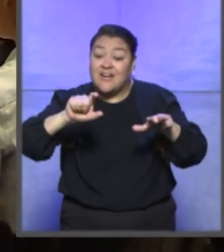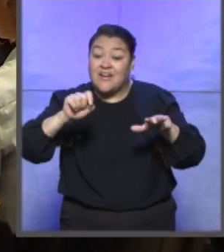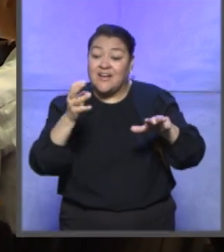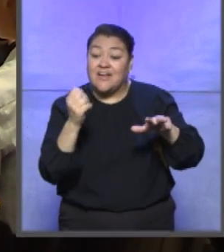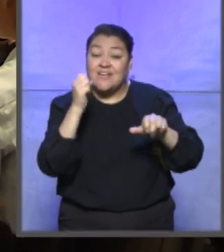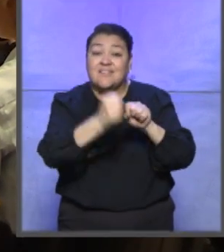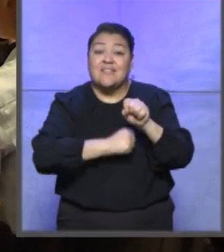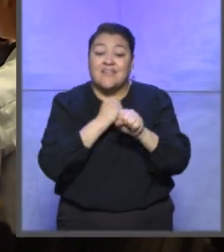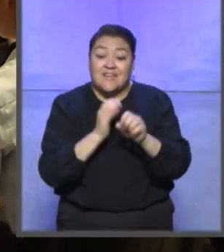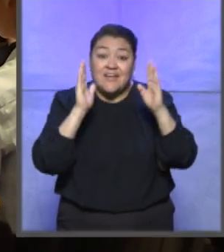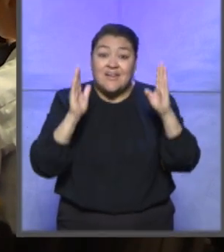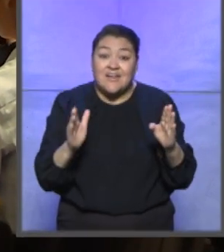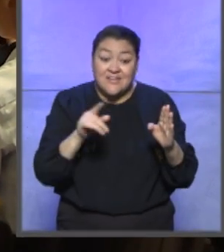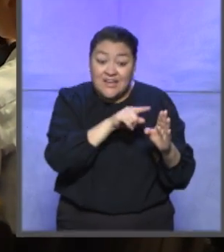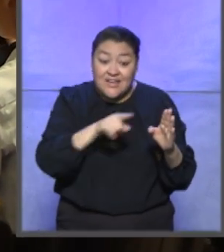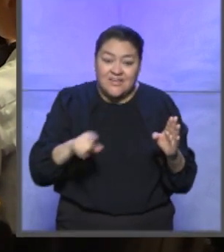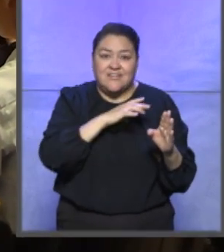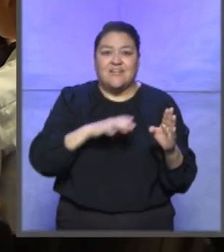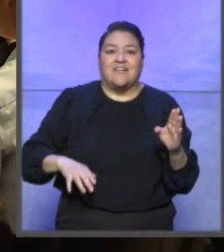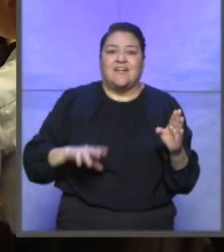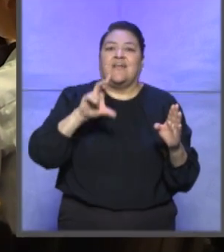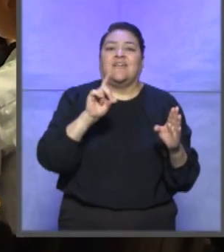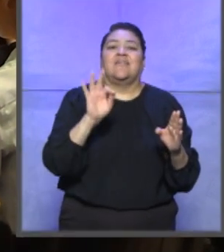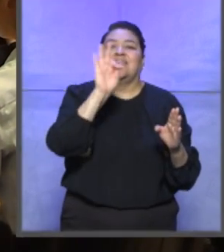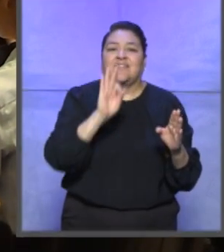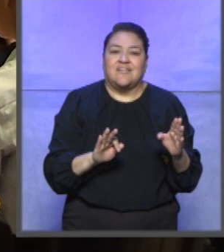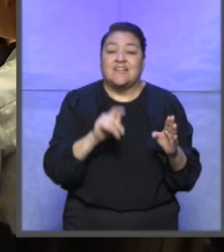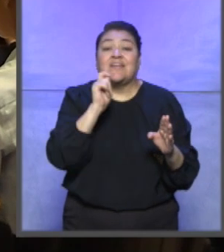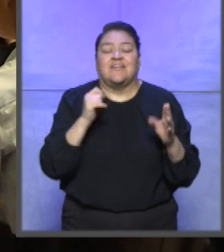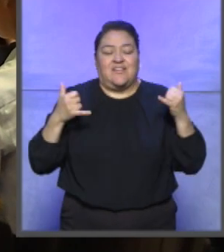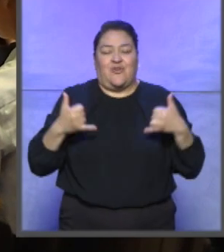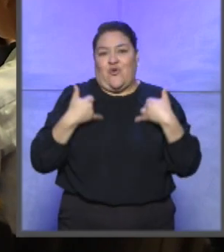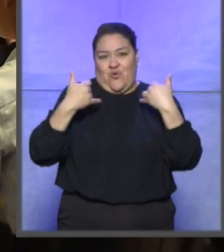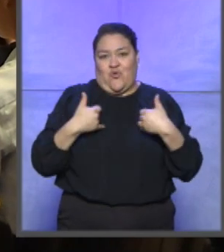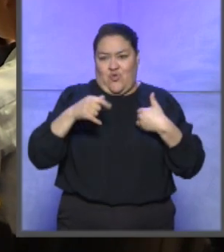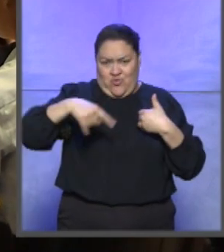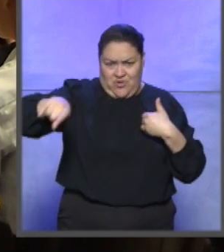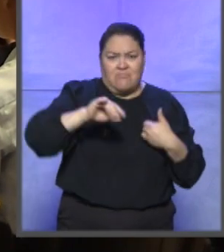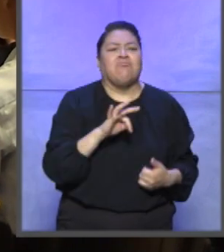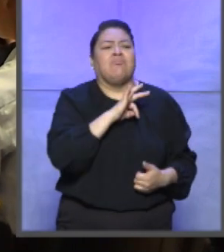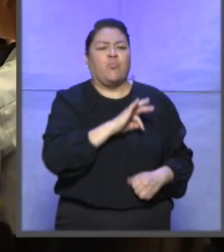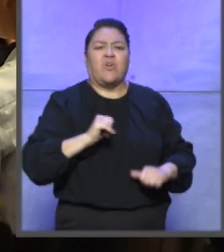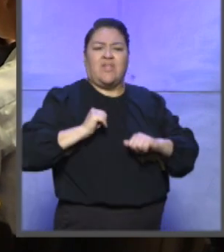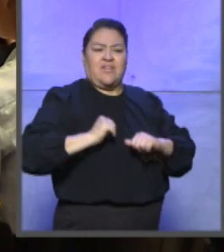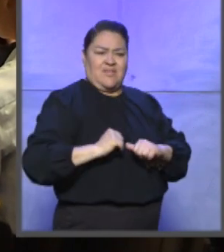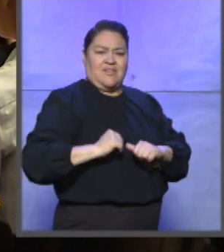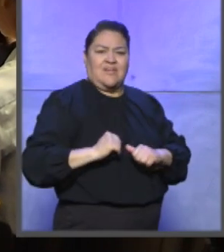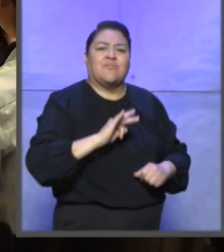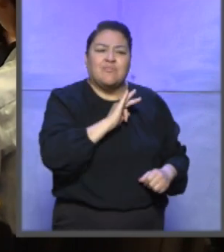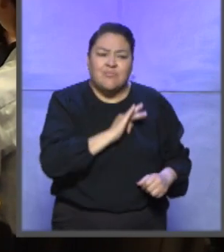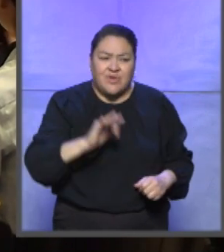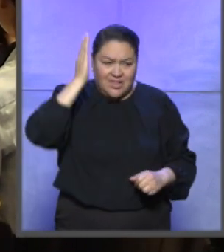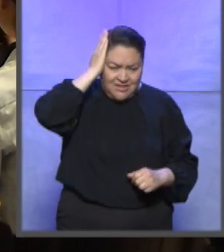y 29 años. Pues sin duda alguna, las juventudes han demostrado tener potencial y